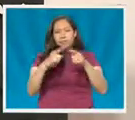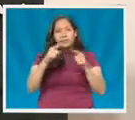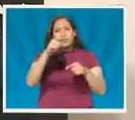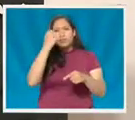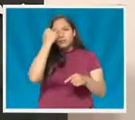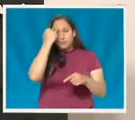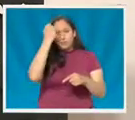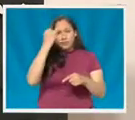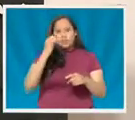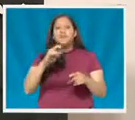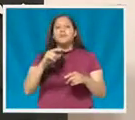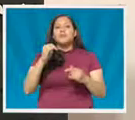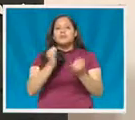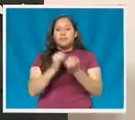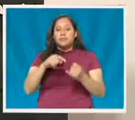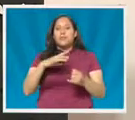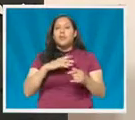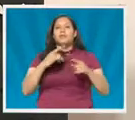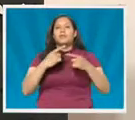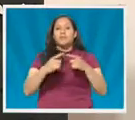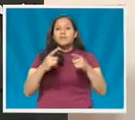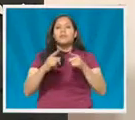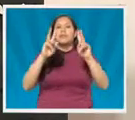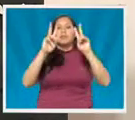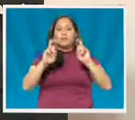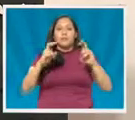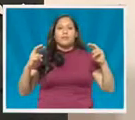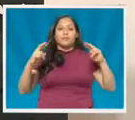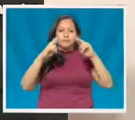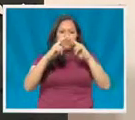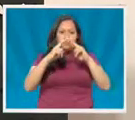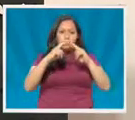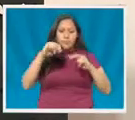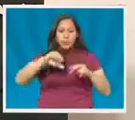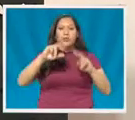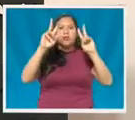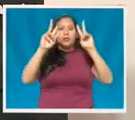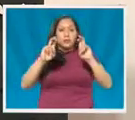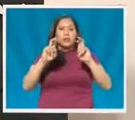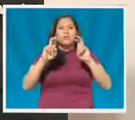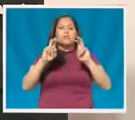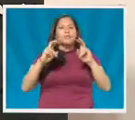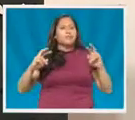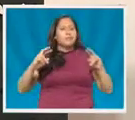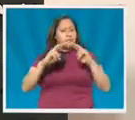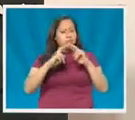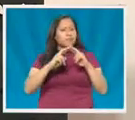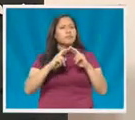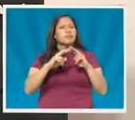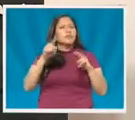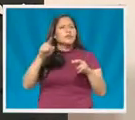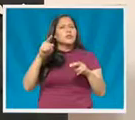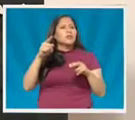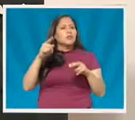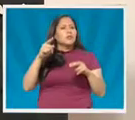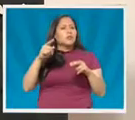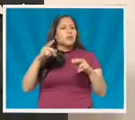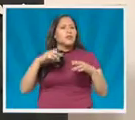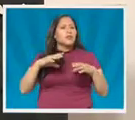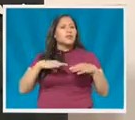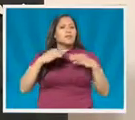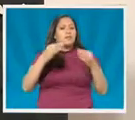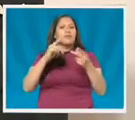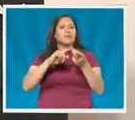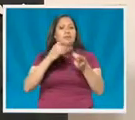ocurra. Y también cuenta con una diversidad muy amplia en cuestión de religión. Y el día de hoy toca hablar de una religión que tiene pues su nacimiento en